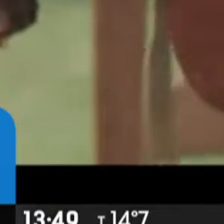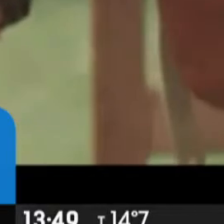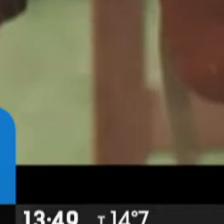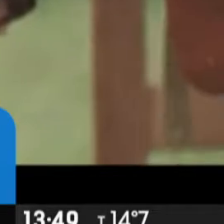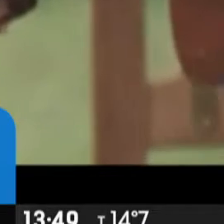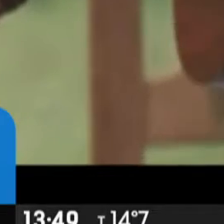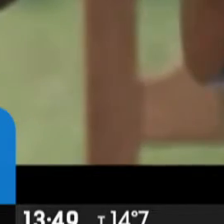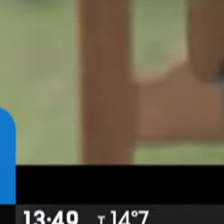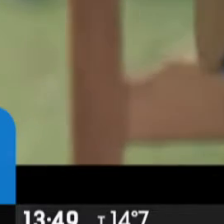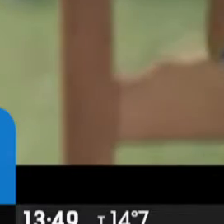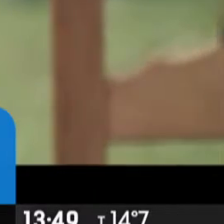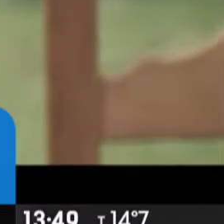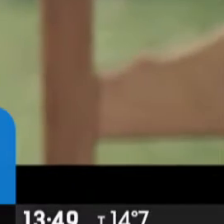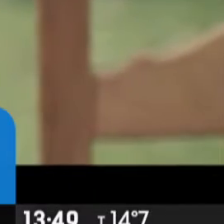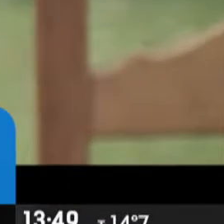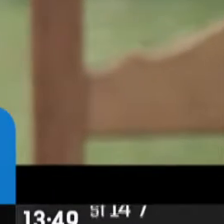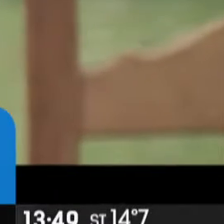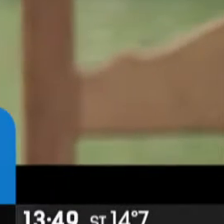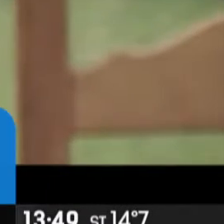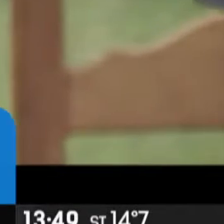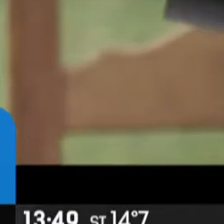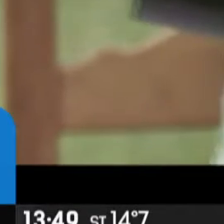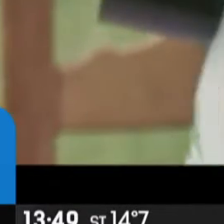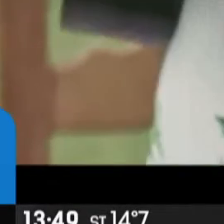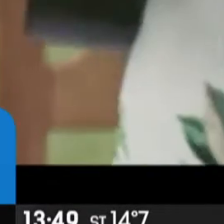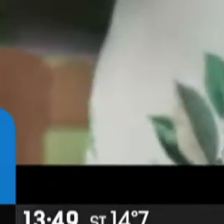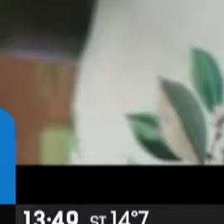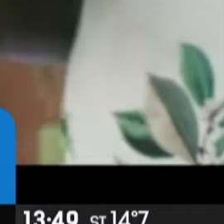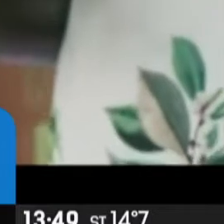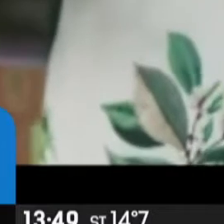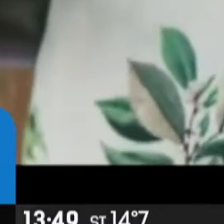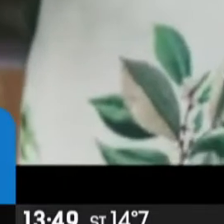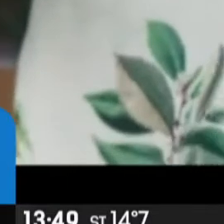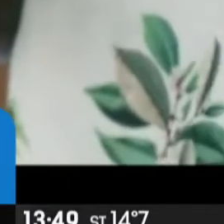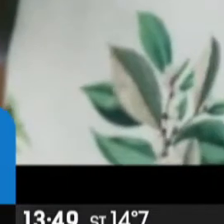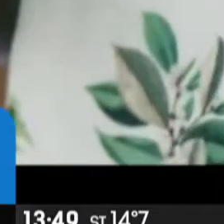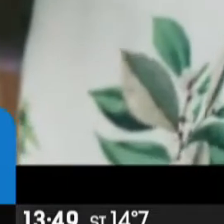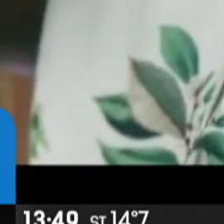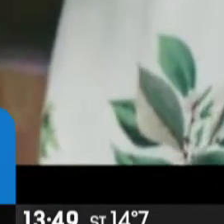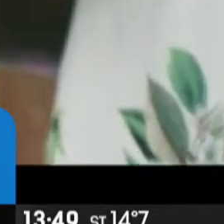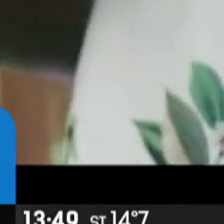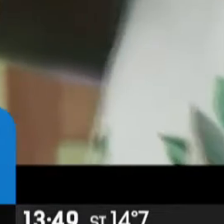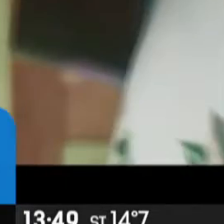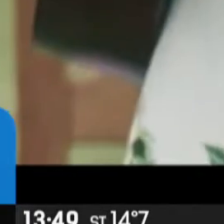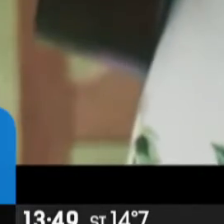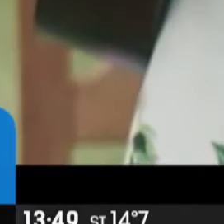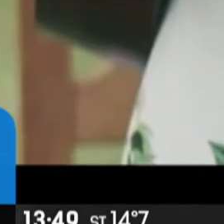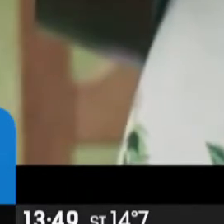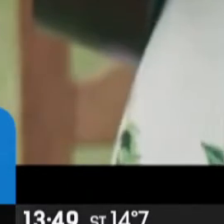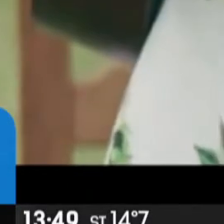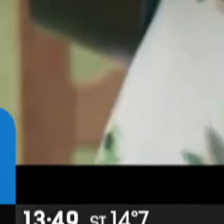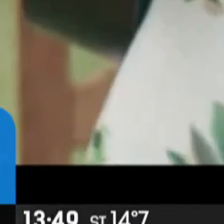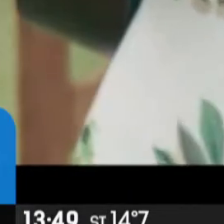tierra veracruzana solo quiero abrazar el mar, ver la noche desde una hamaca, de mañana